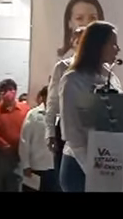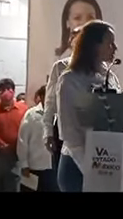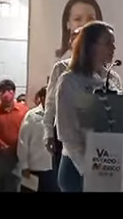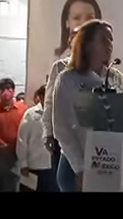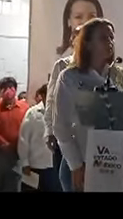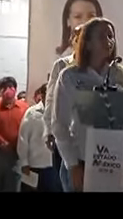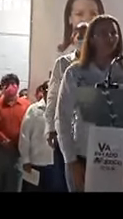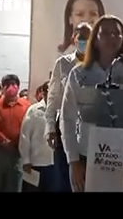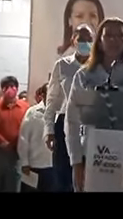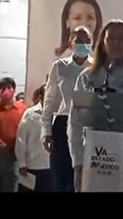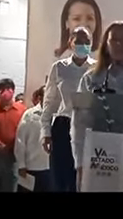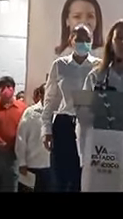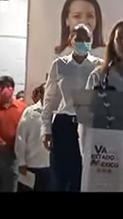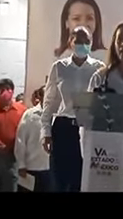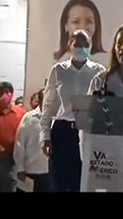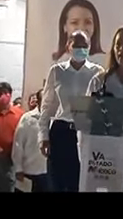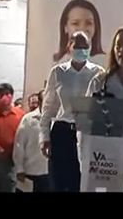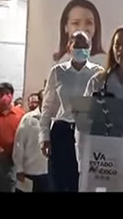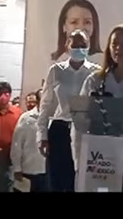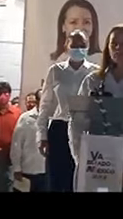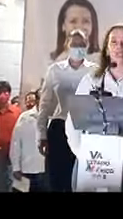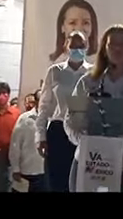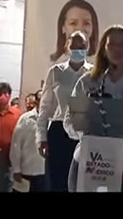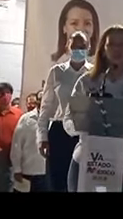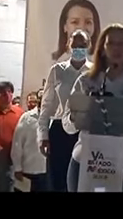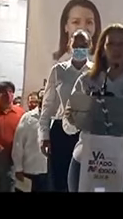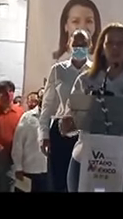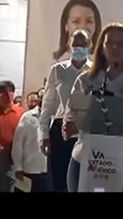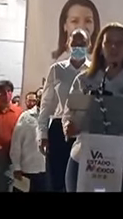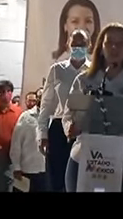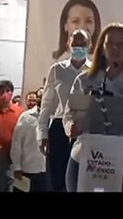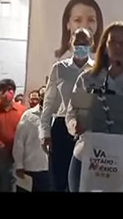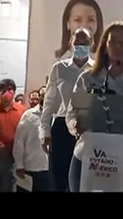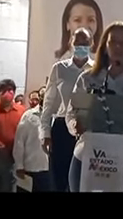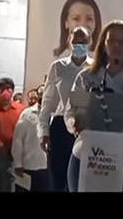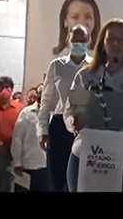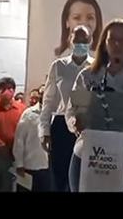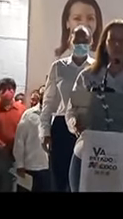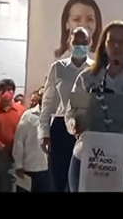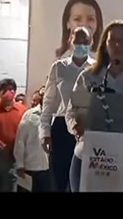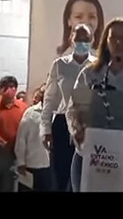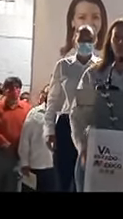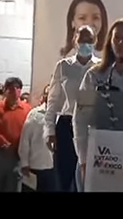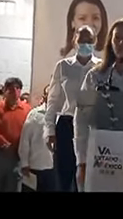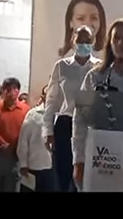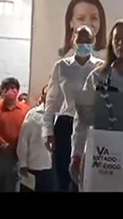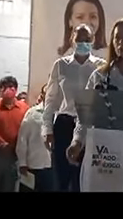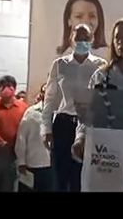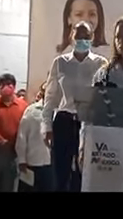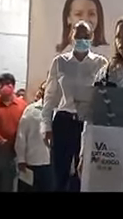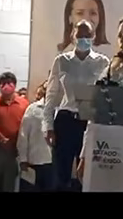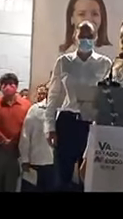amiga Yasmín, candidata a la Diputación Federal por el Distrito 36.